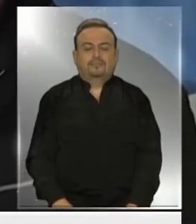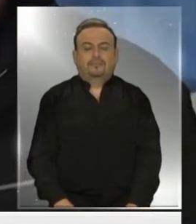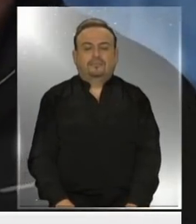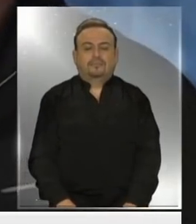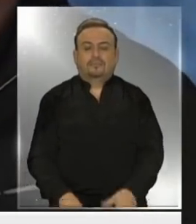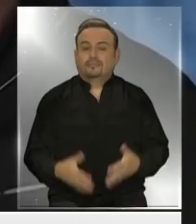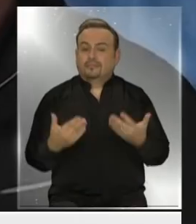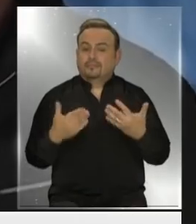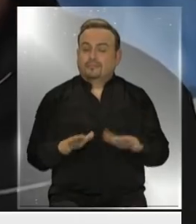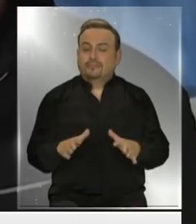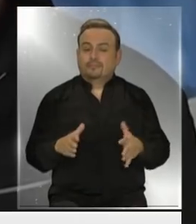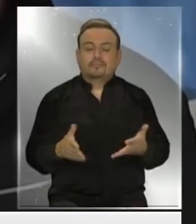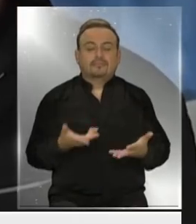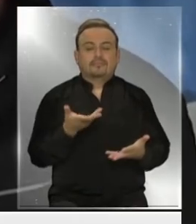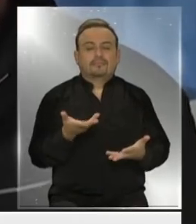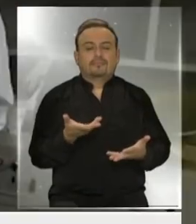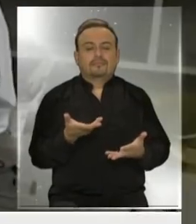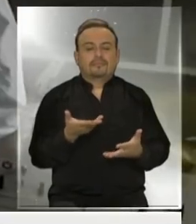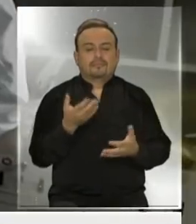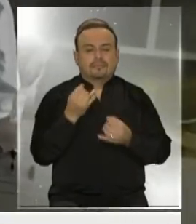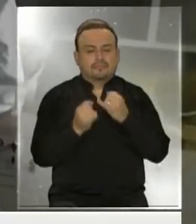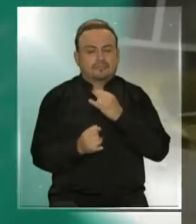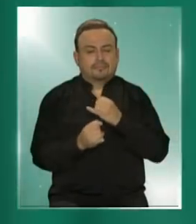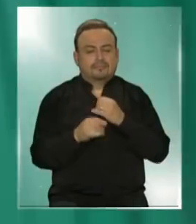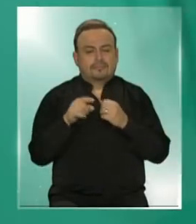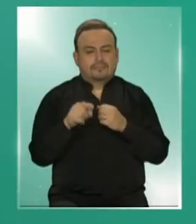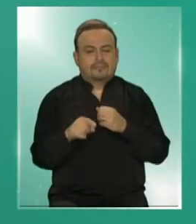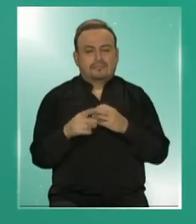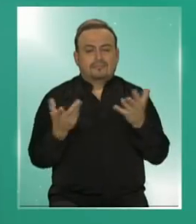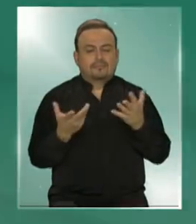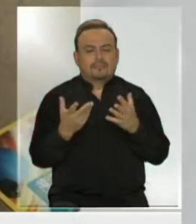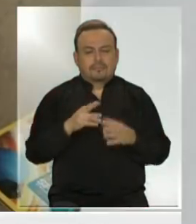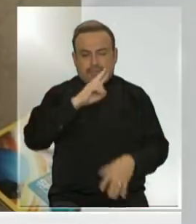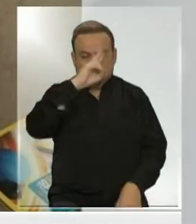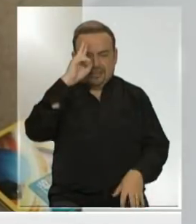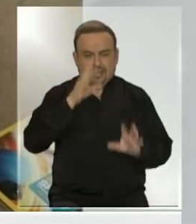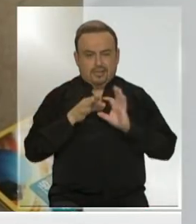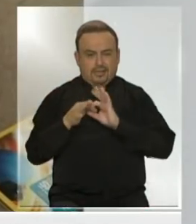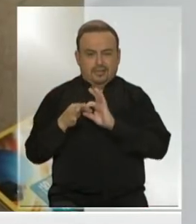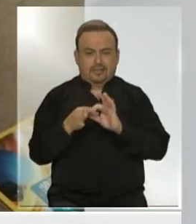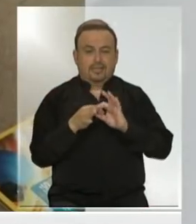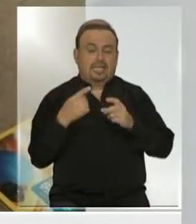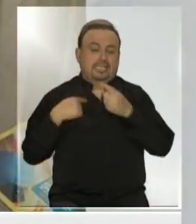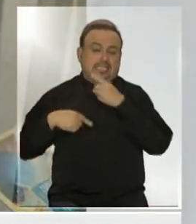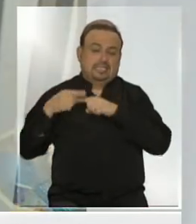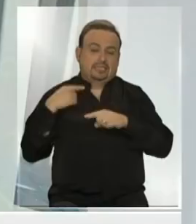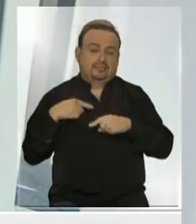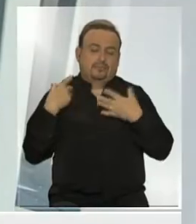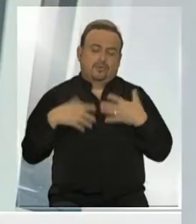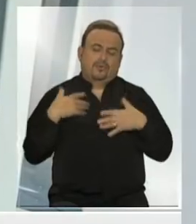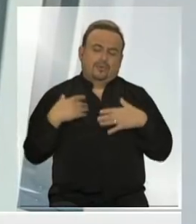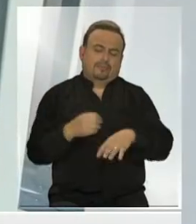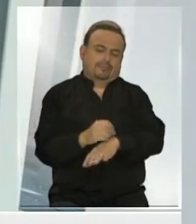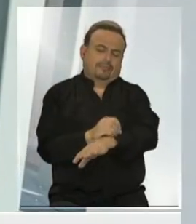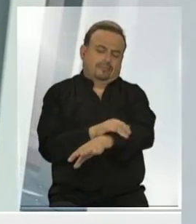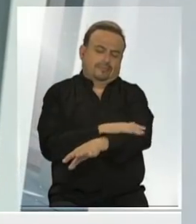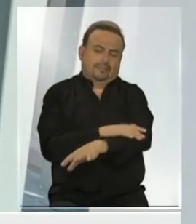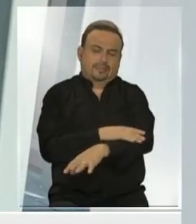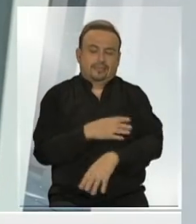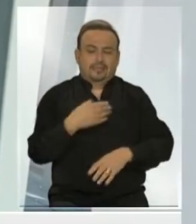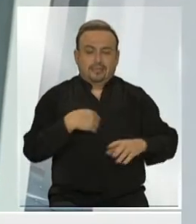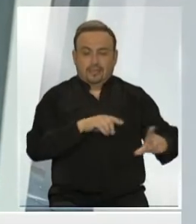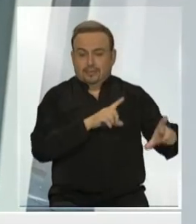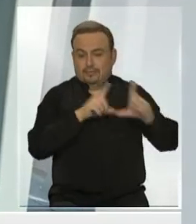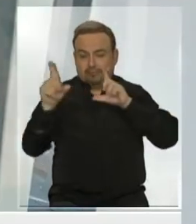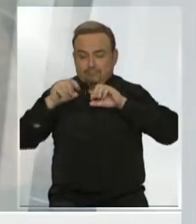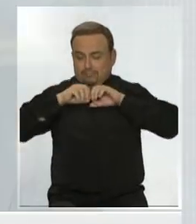bien y ahora vamos a terminar el reino unido con una historia realmente conmovedor aparece en todas las redes